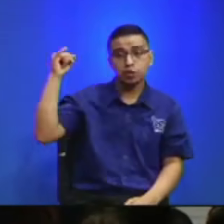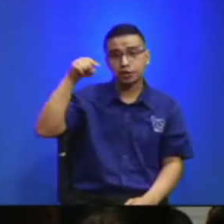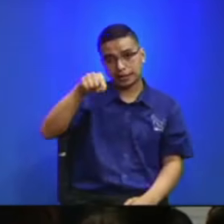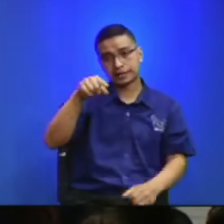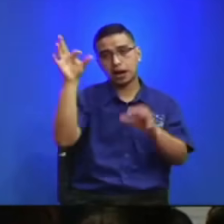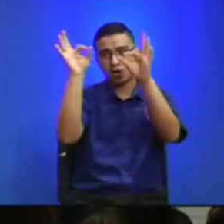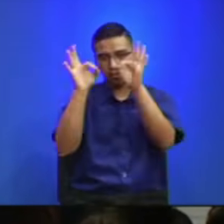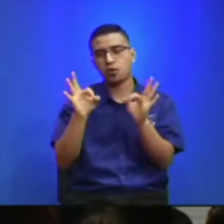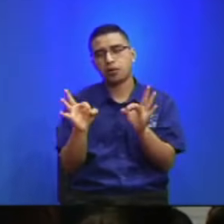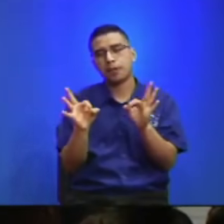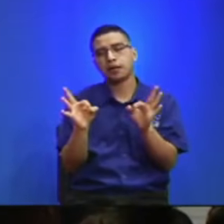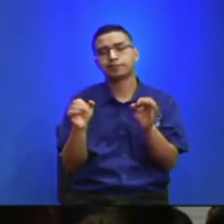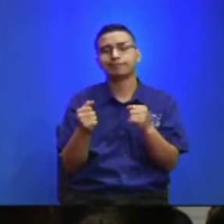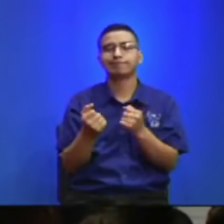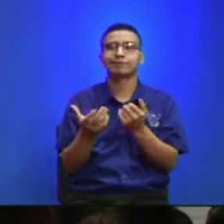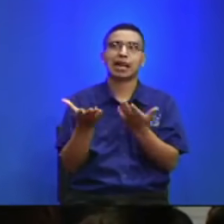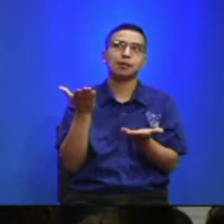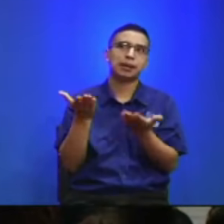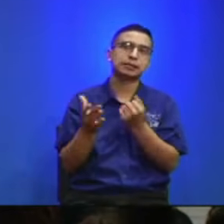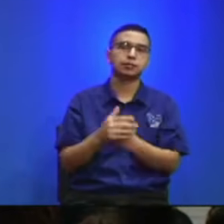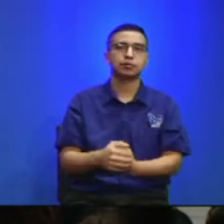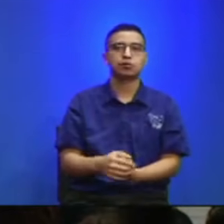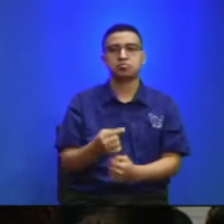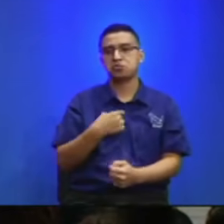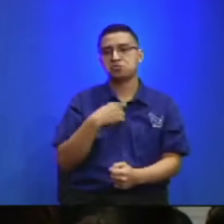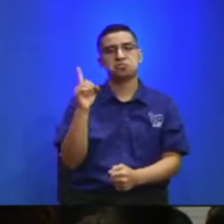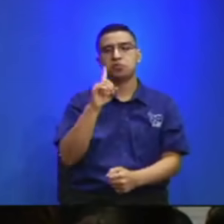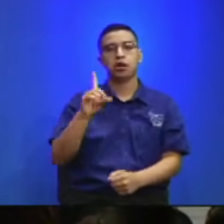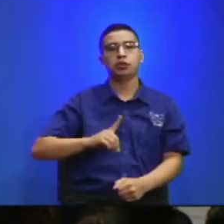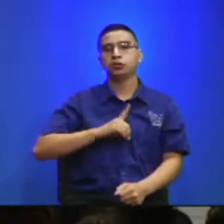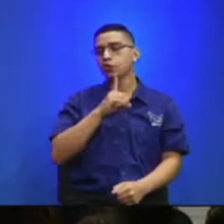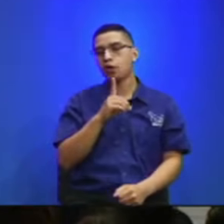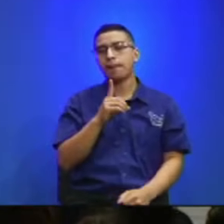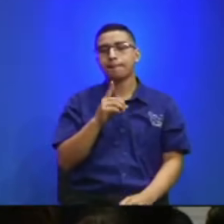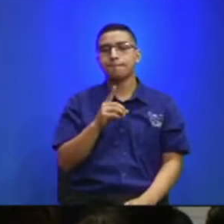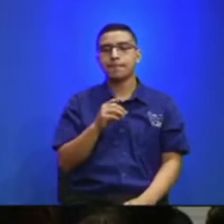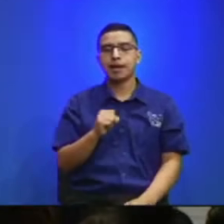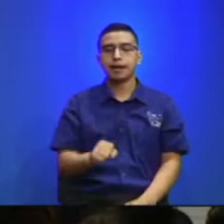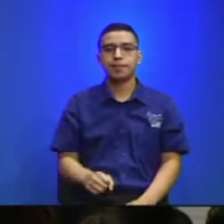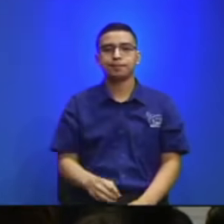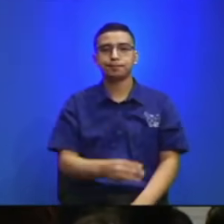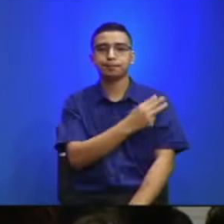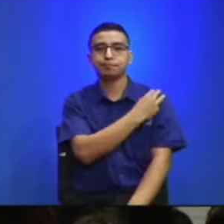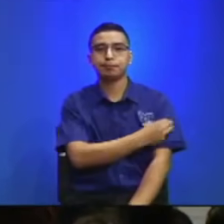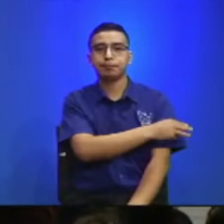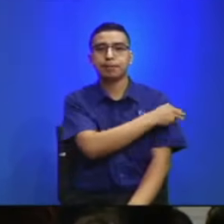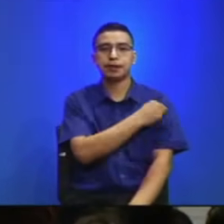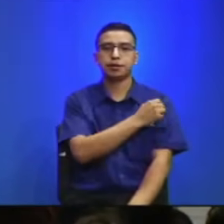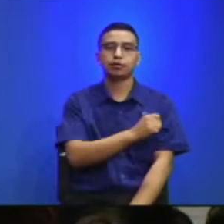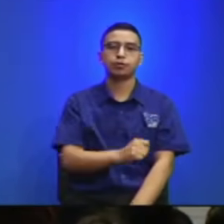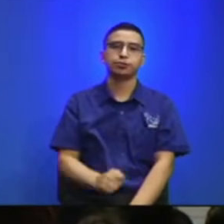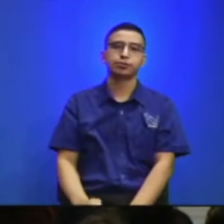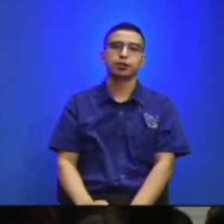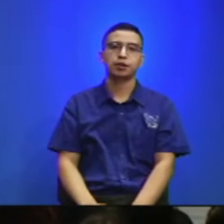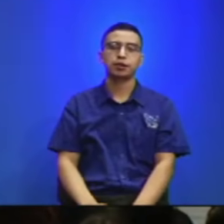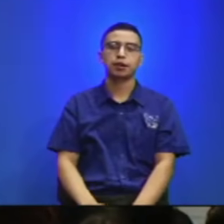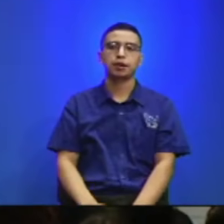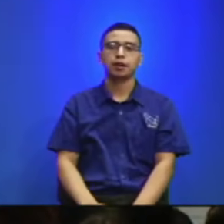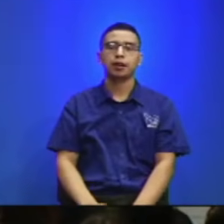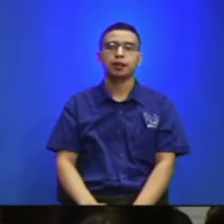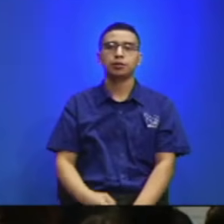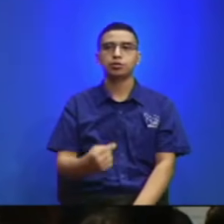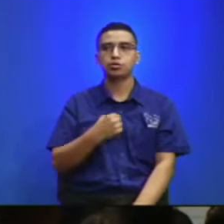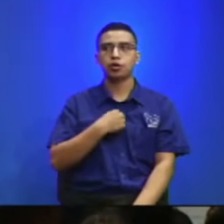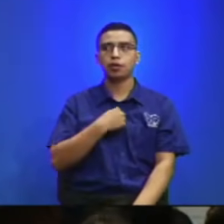bueno pues no soy médico no soy cirujano pero pero me lo imagino porque está en la televisión y en los